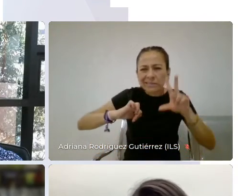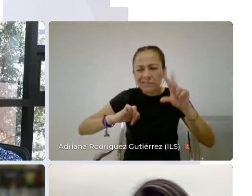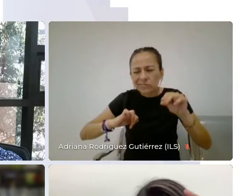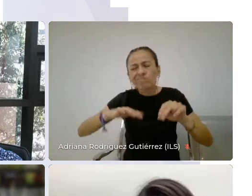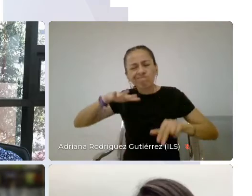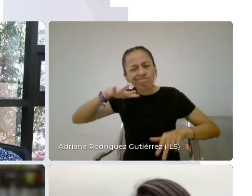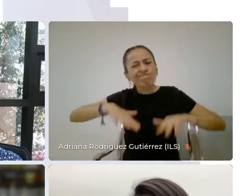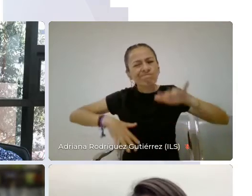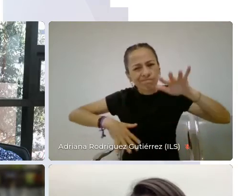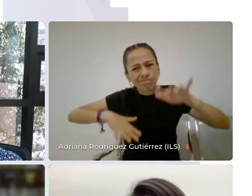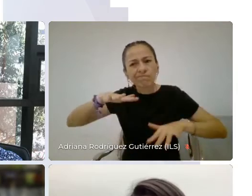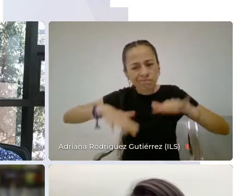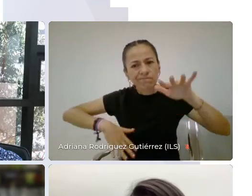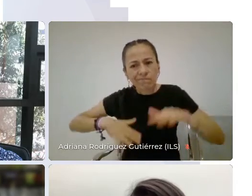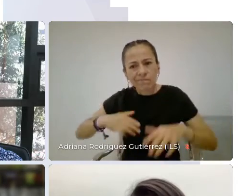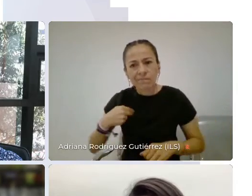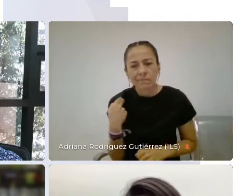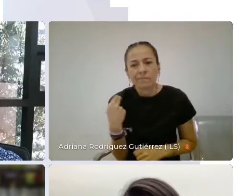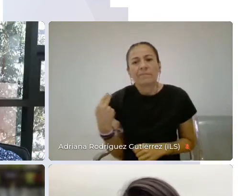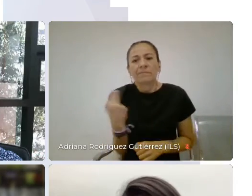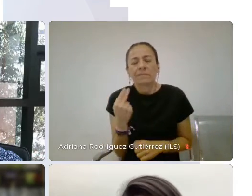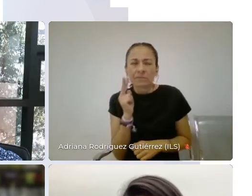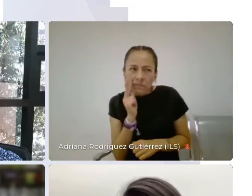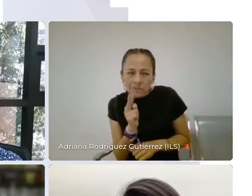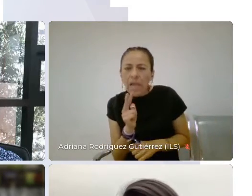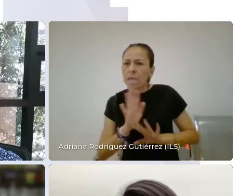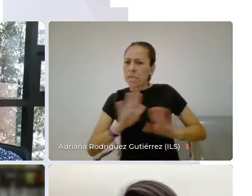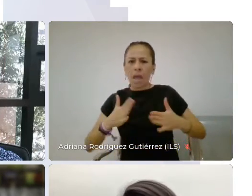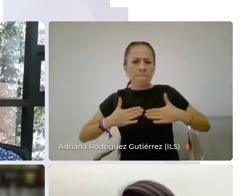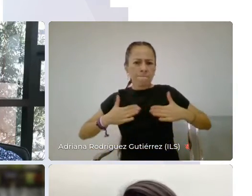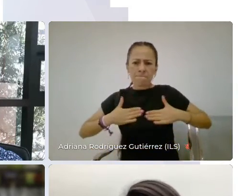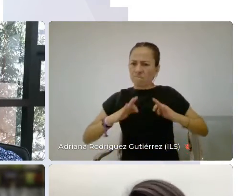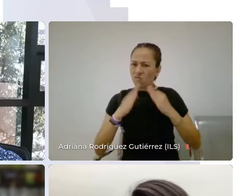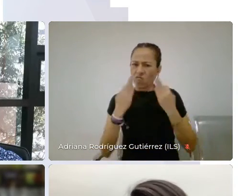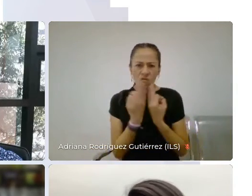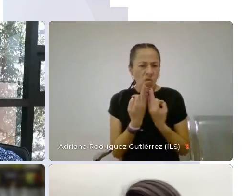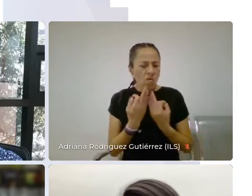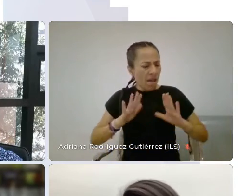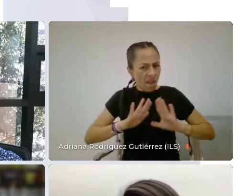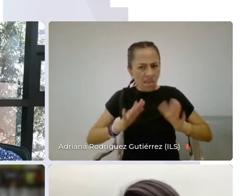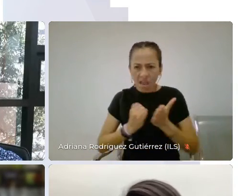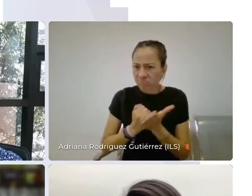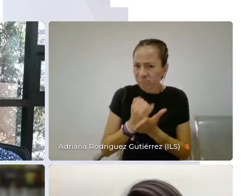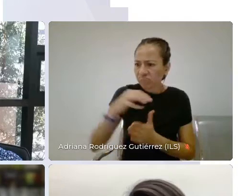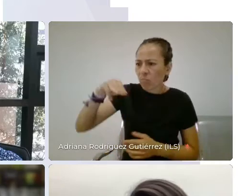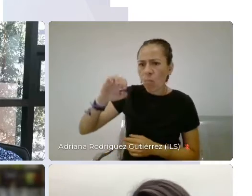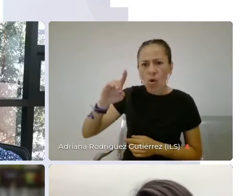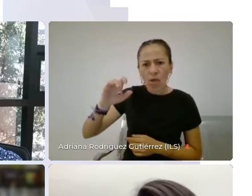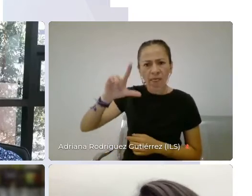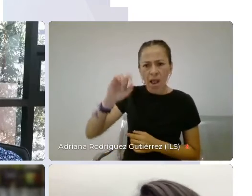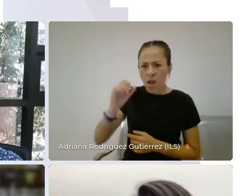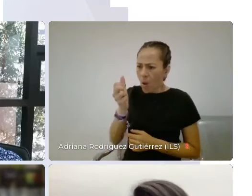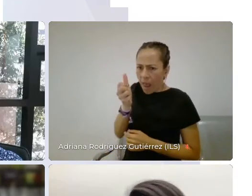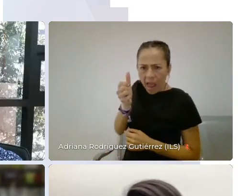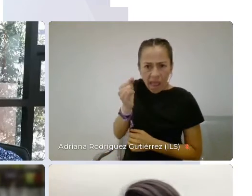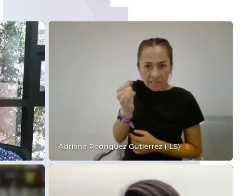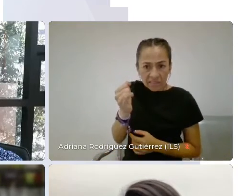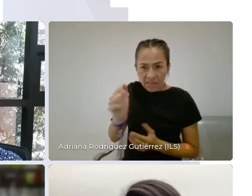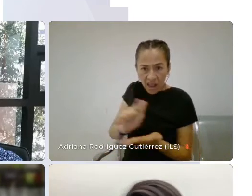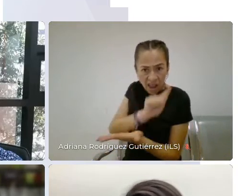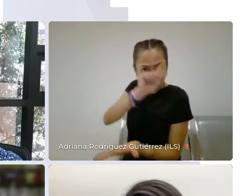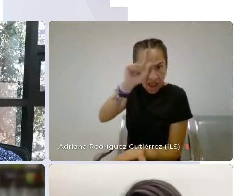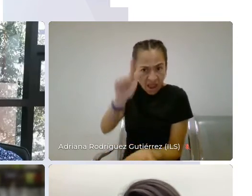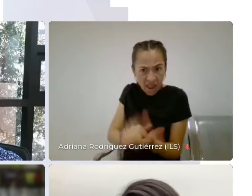maniobrar, de entender que cuando ya tienes un modelo y aunque esté sistematizado, eso no es a rajatablas, todavía tiene que ser un modelo vivo que tiene que